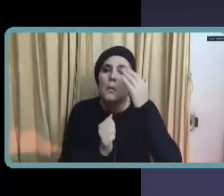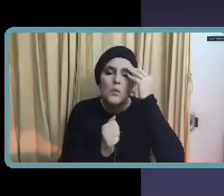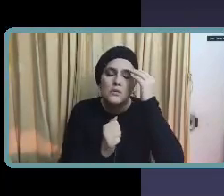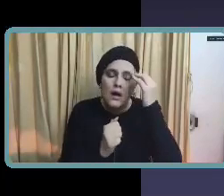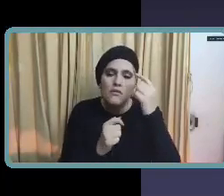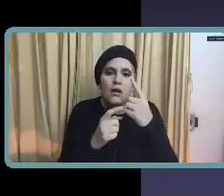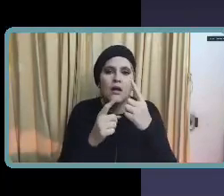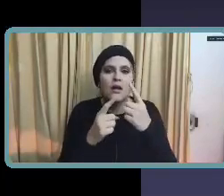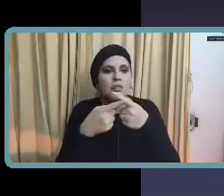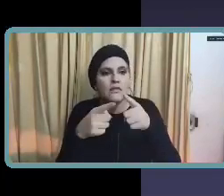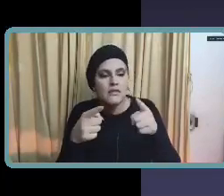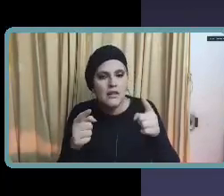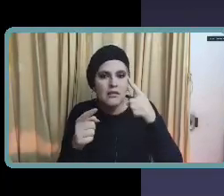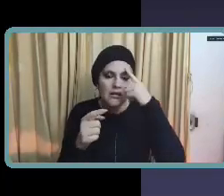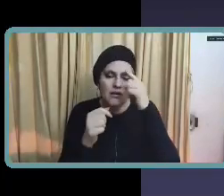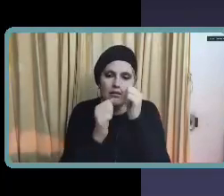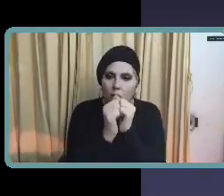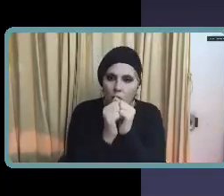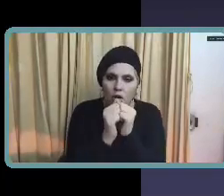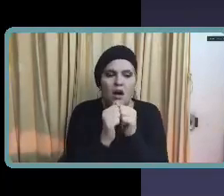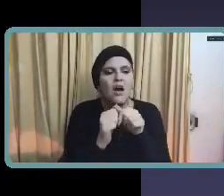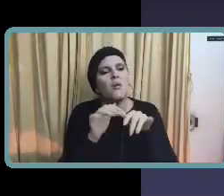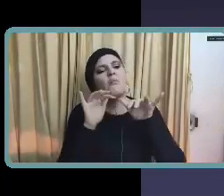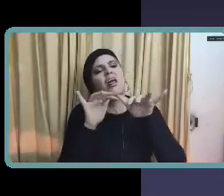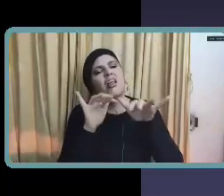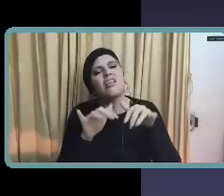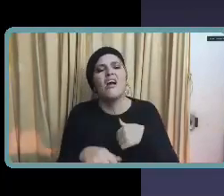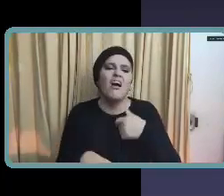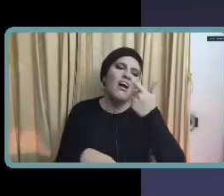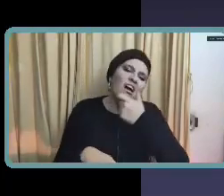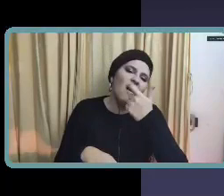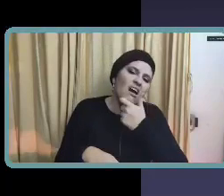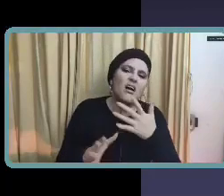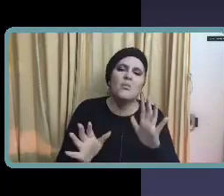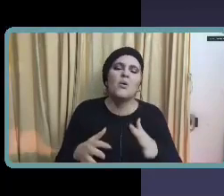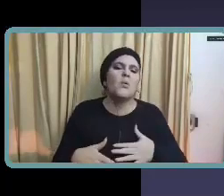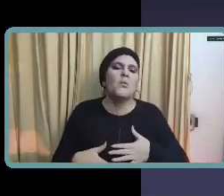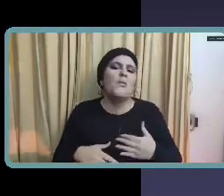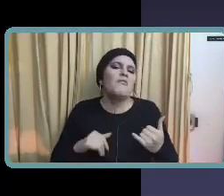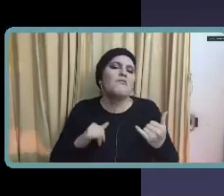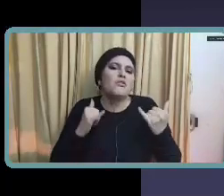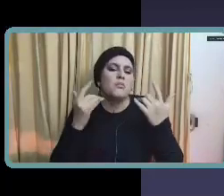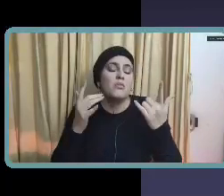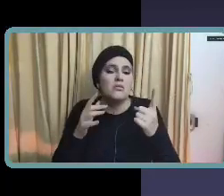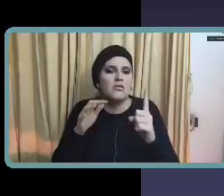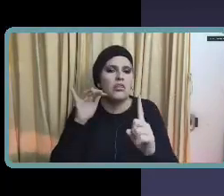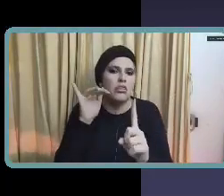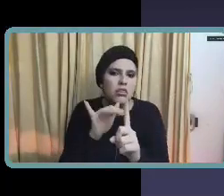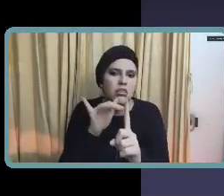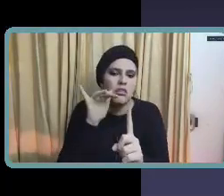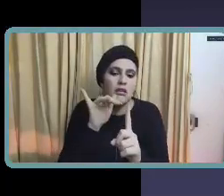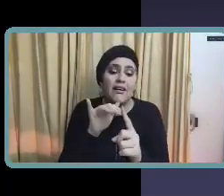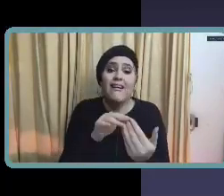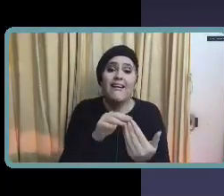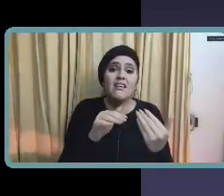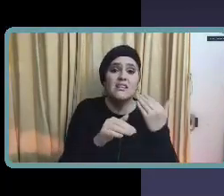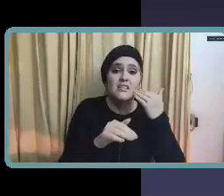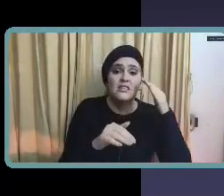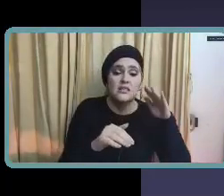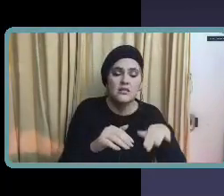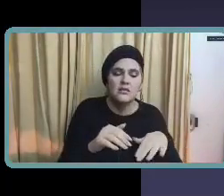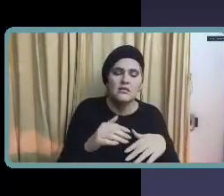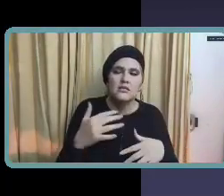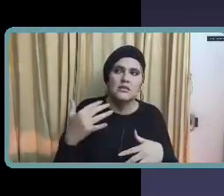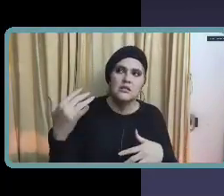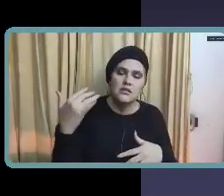porque es entretenido molestar a alguien. Pero ese daño pequeño en edades tempranas va produciendo